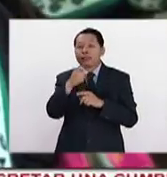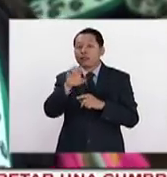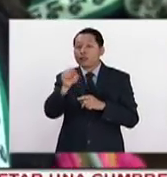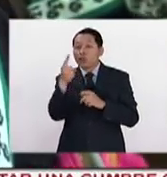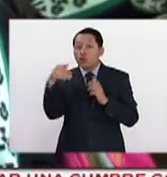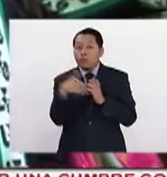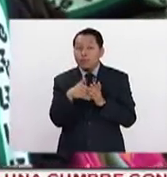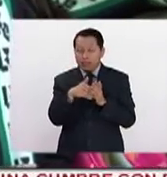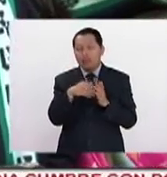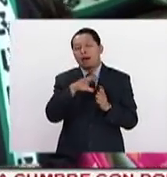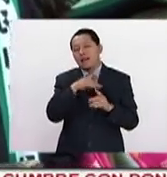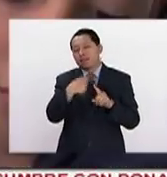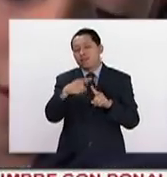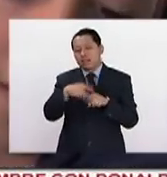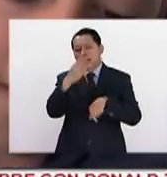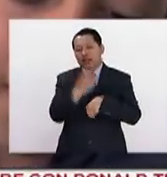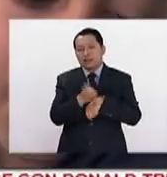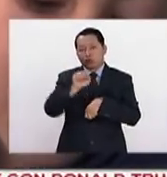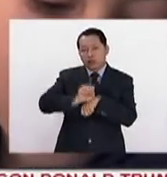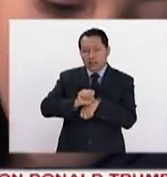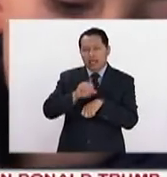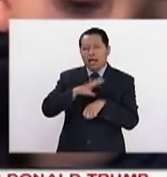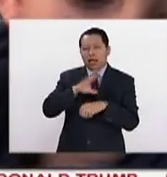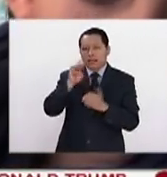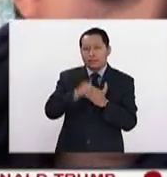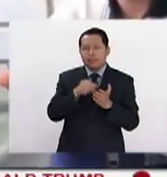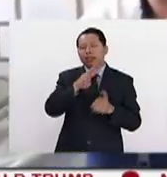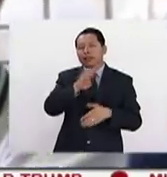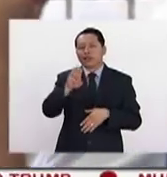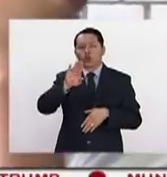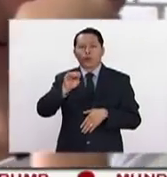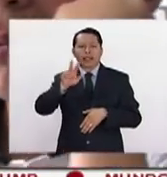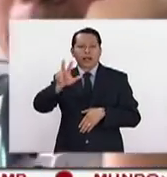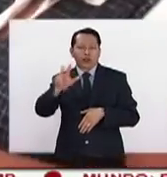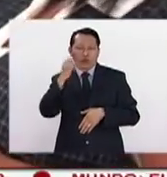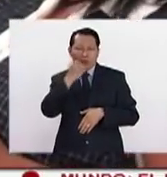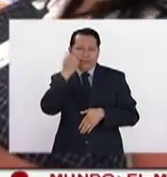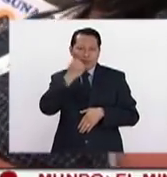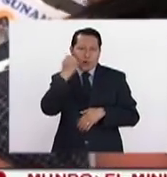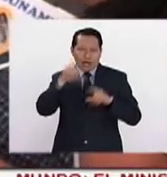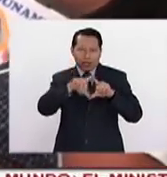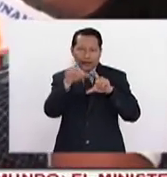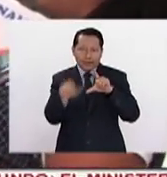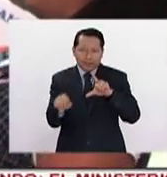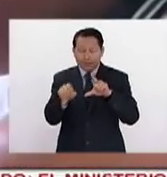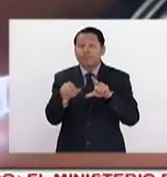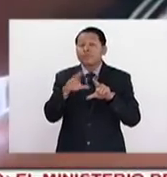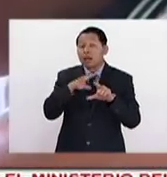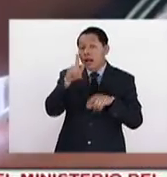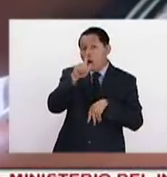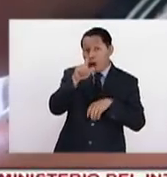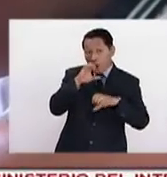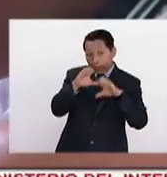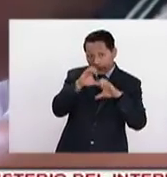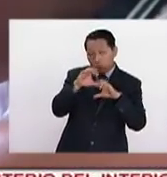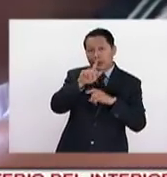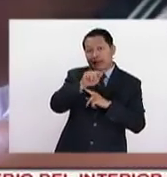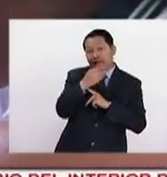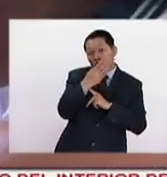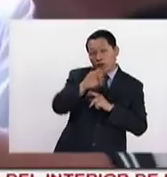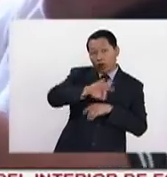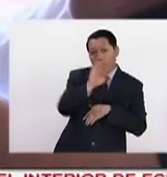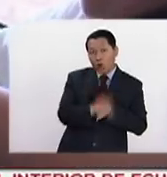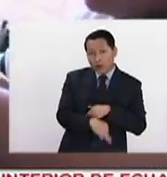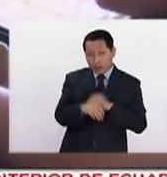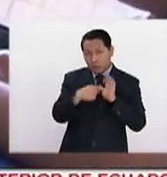131.662 alumnos de tercero de secundaria en 3.398 escuelas del país. En lenguaje y comunicación,